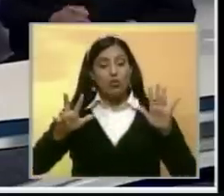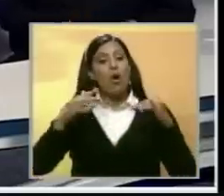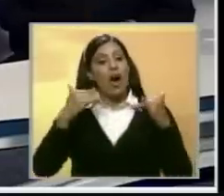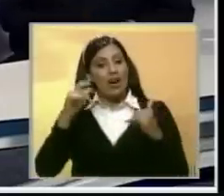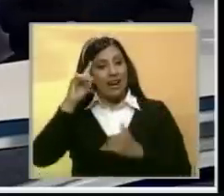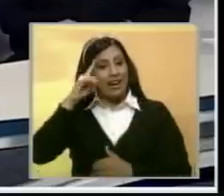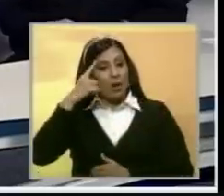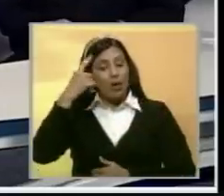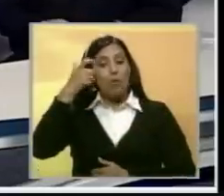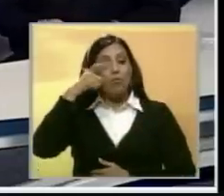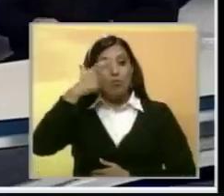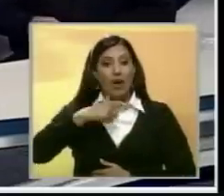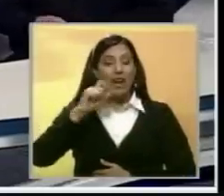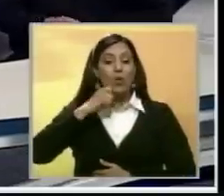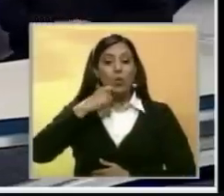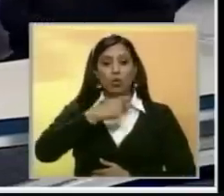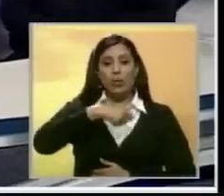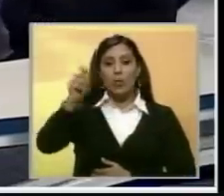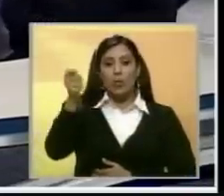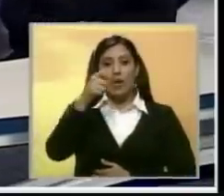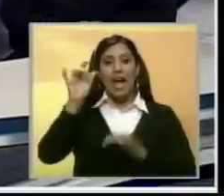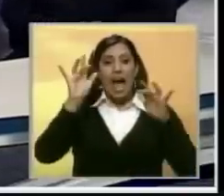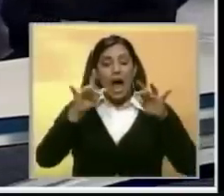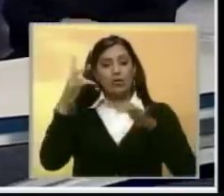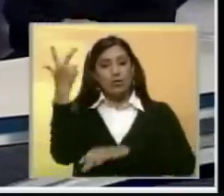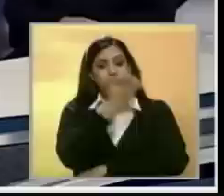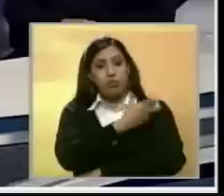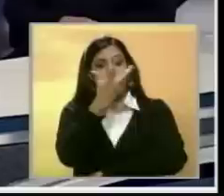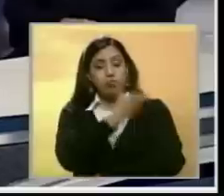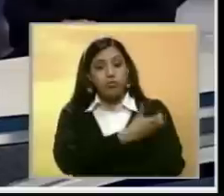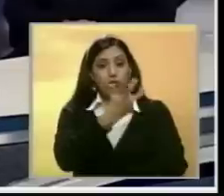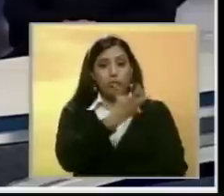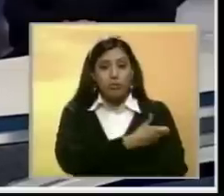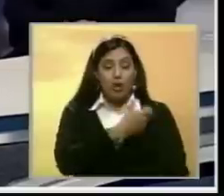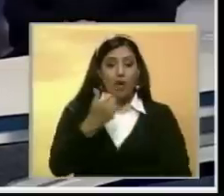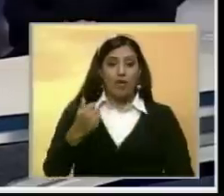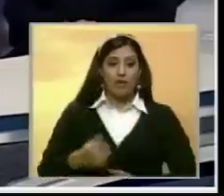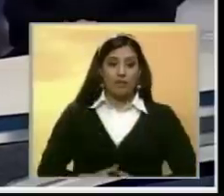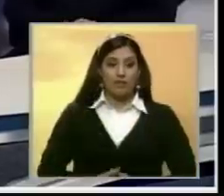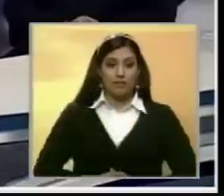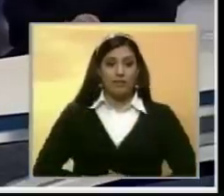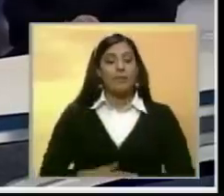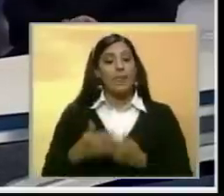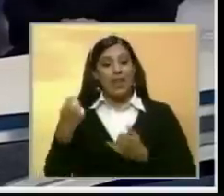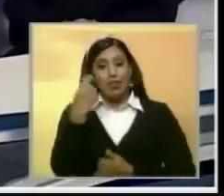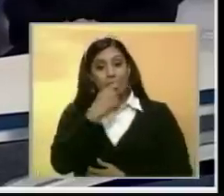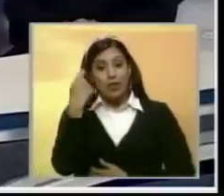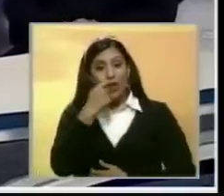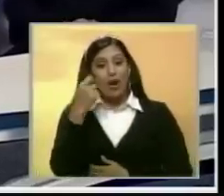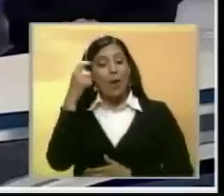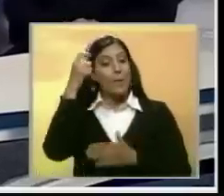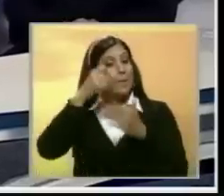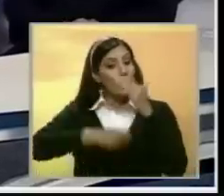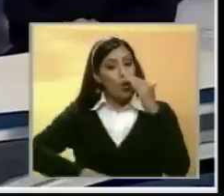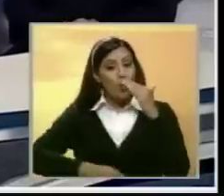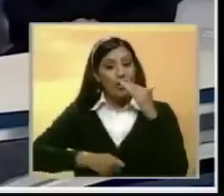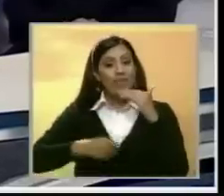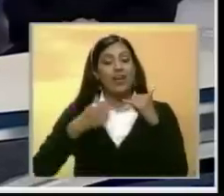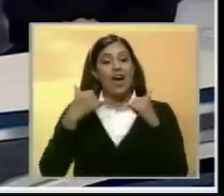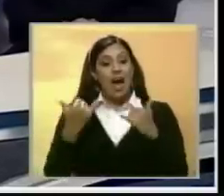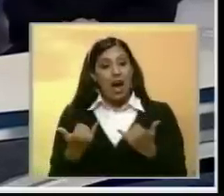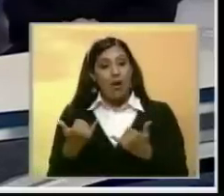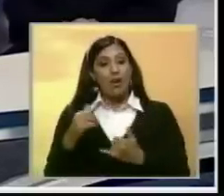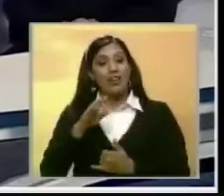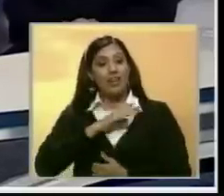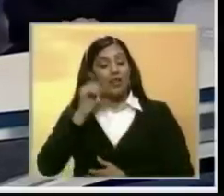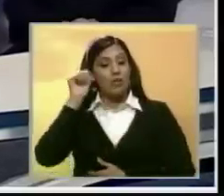recordar que la tenista rusa había dado positivo en Australia por meldonium. Esta droga es prohibida para esta temporada y